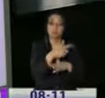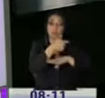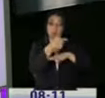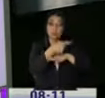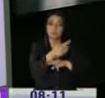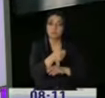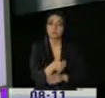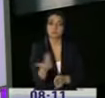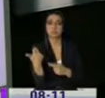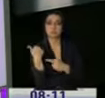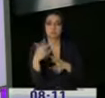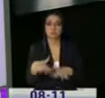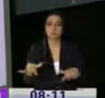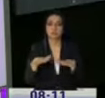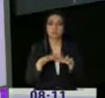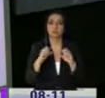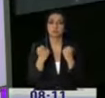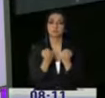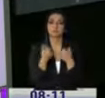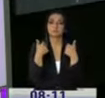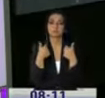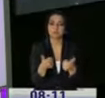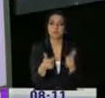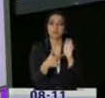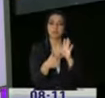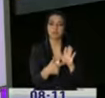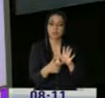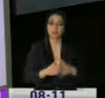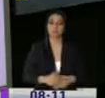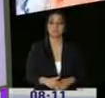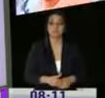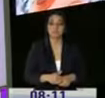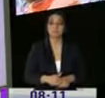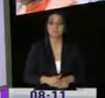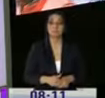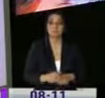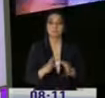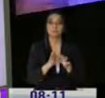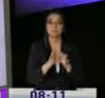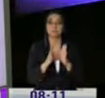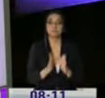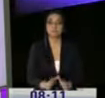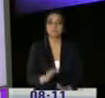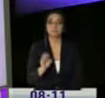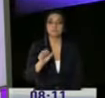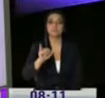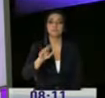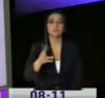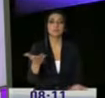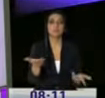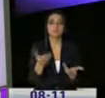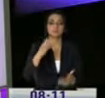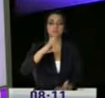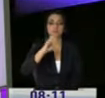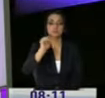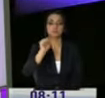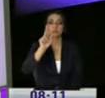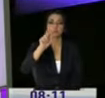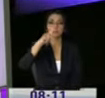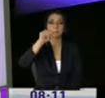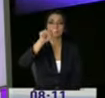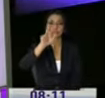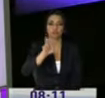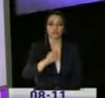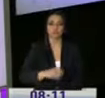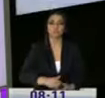que la convivencia y el ejemplo se dé desde esos puntos. Vamos con Sofía Vintimiga, ella está en Caupicho. Moradores,